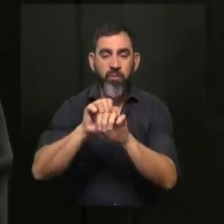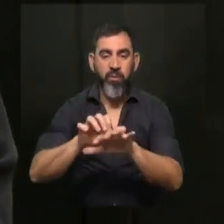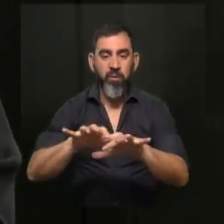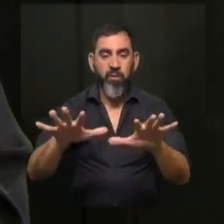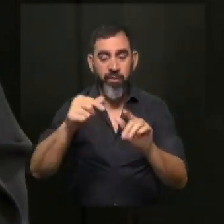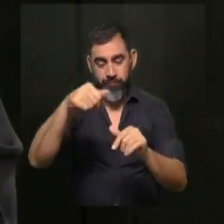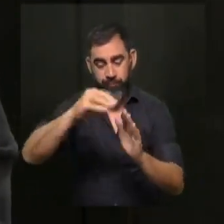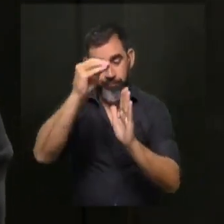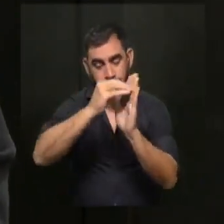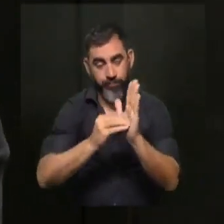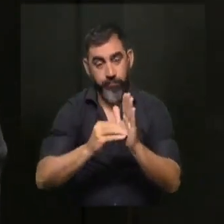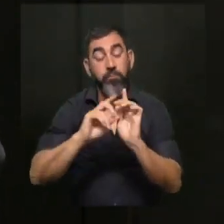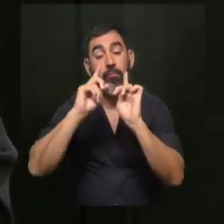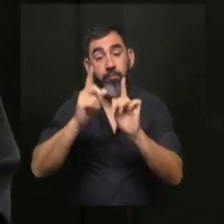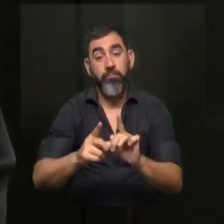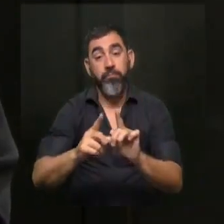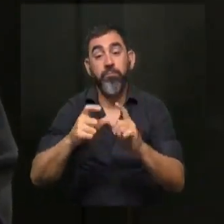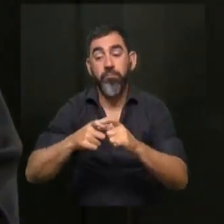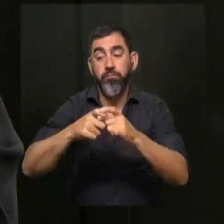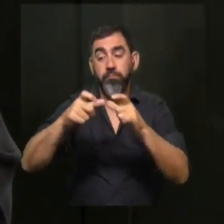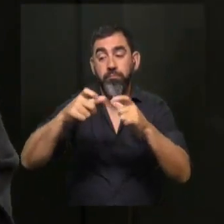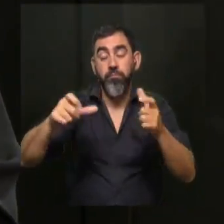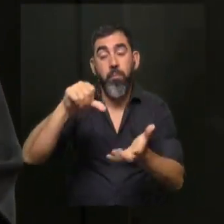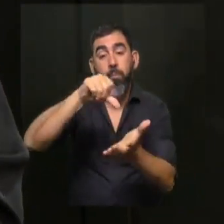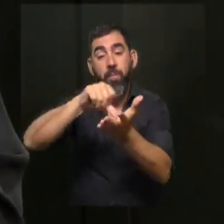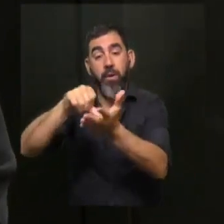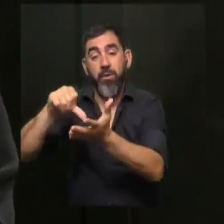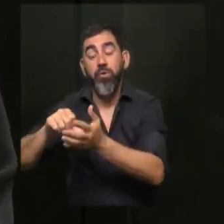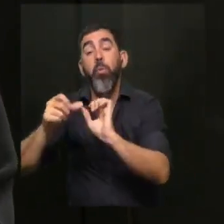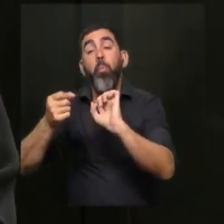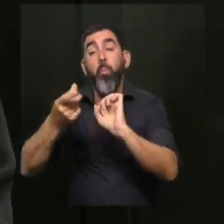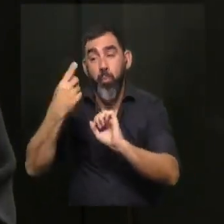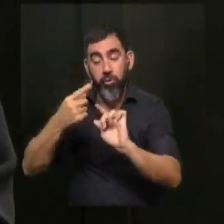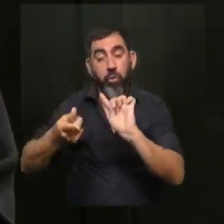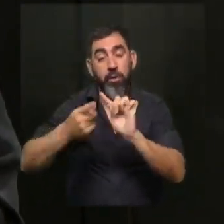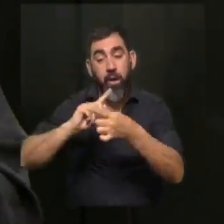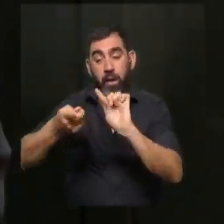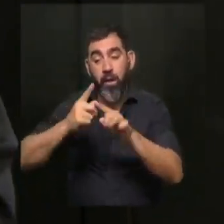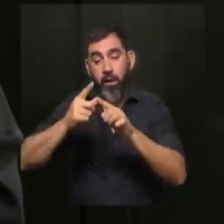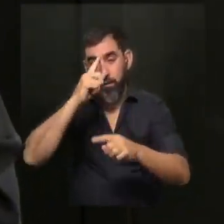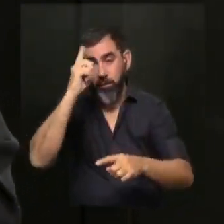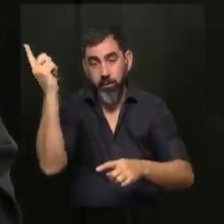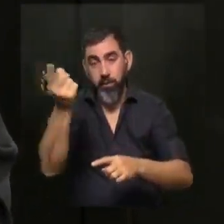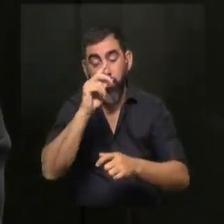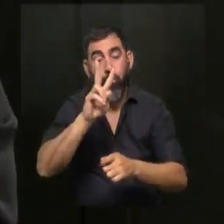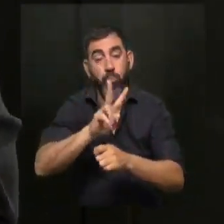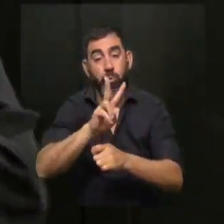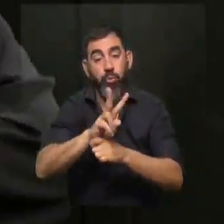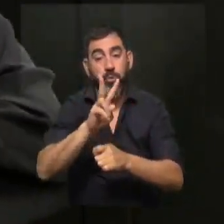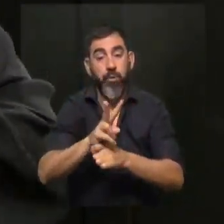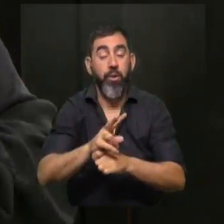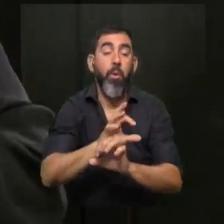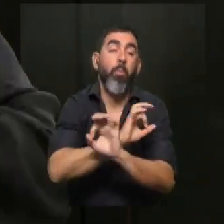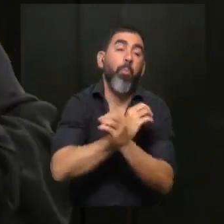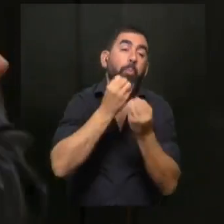se registra aquí, después también tiene que extenderse a otros países, por eso existen tratados, incluso de patentes, que protegen a nivel global, porque si no